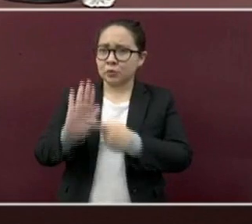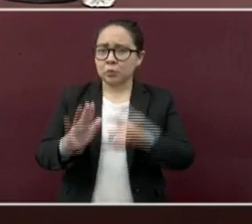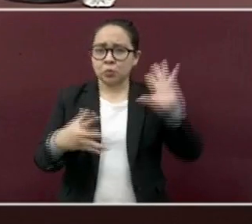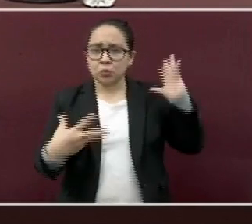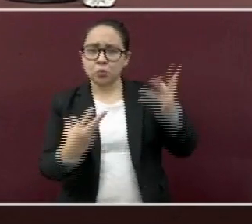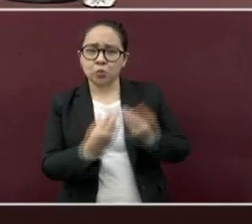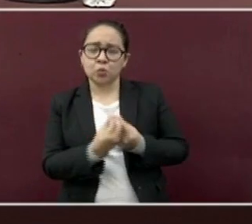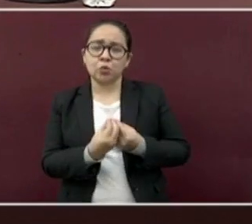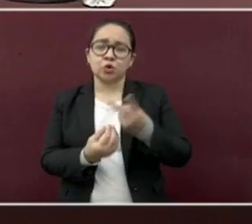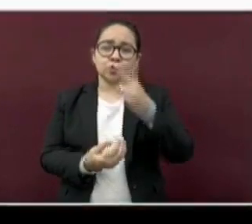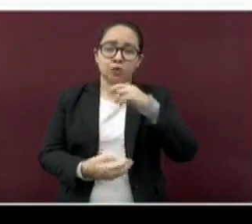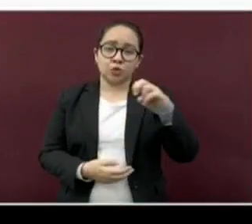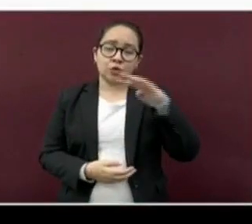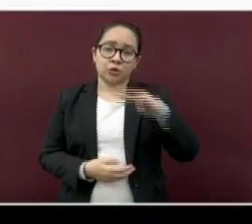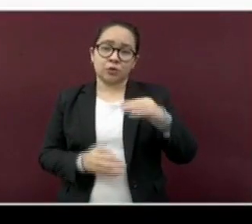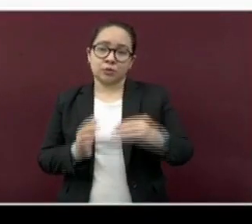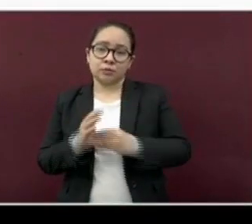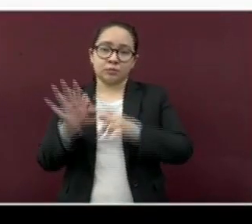ya